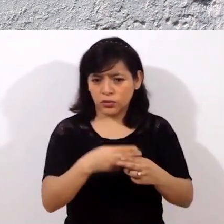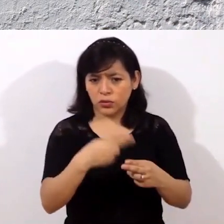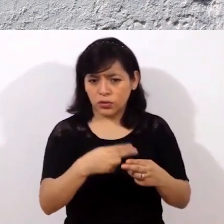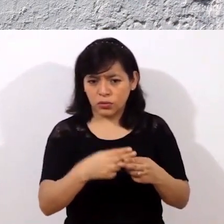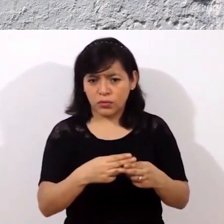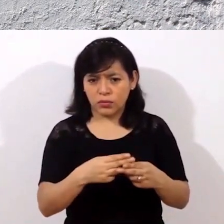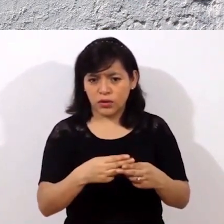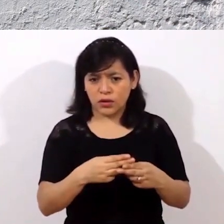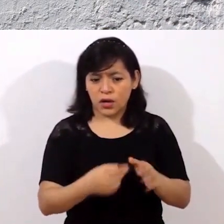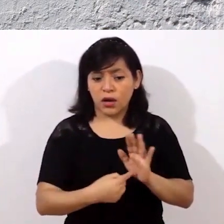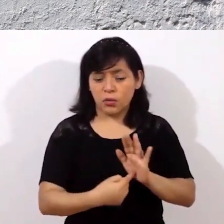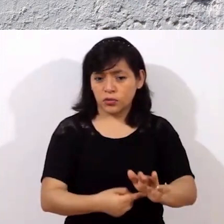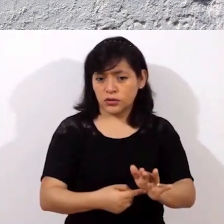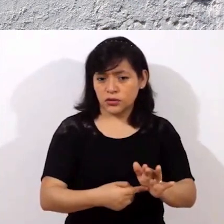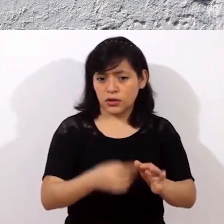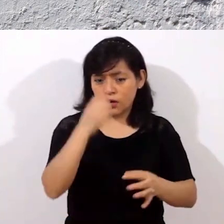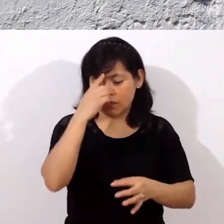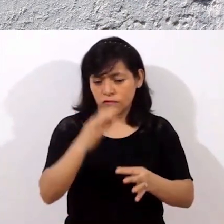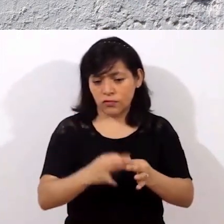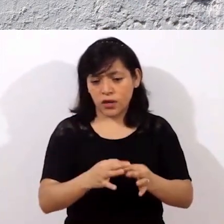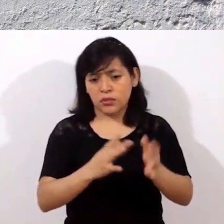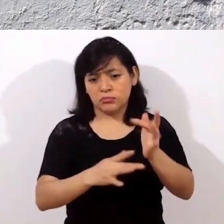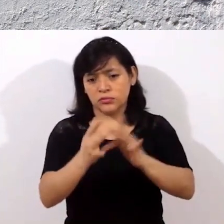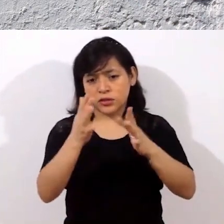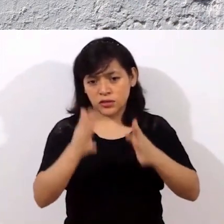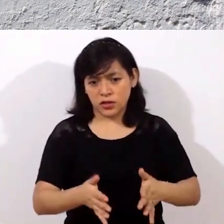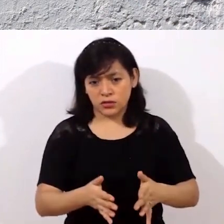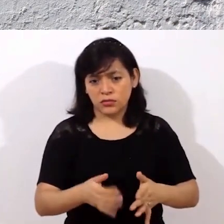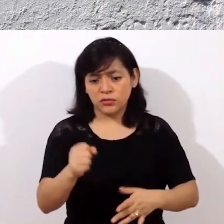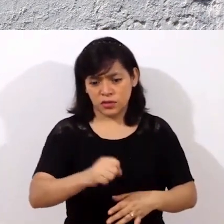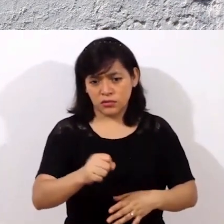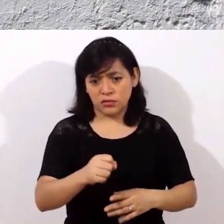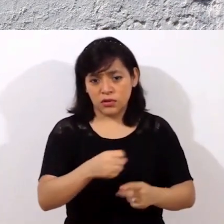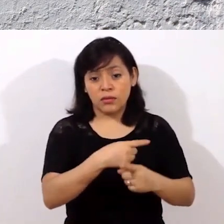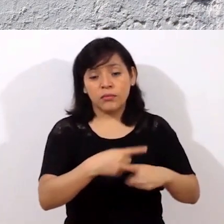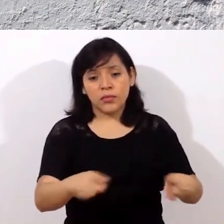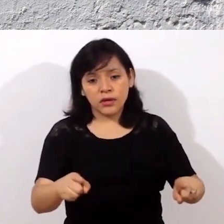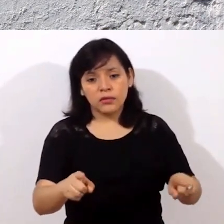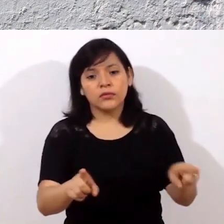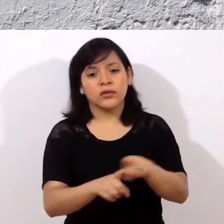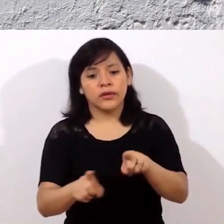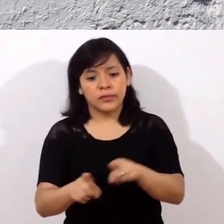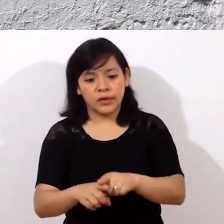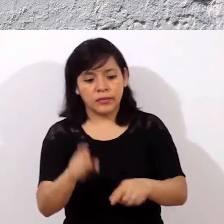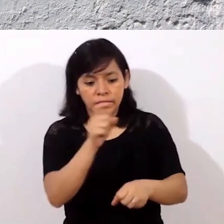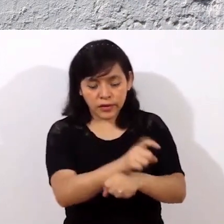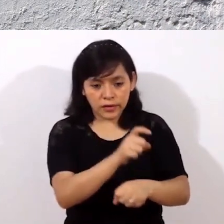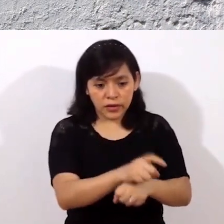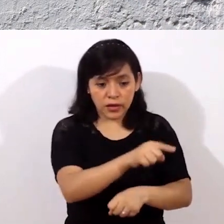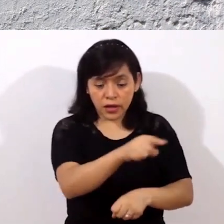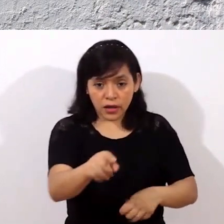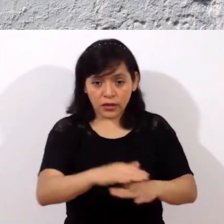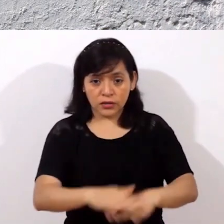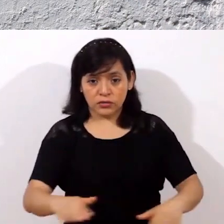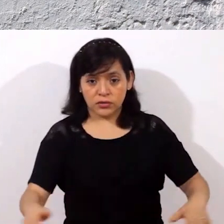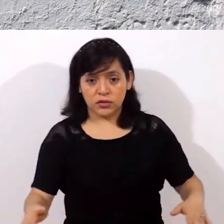Bueno, que nuestra fe y devoción a Dios, que se refleja en todos los días, en la educación de esos hijos, que se refleje a través